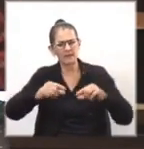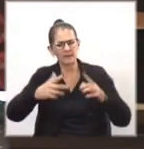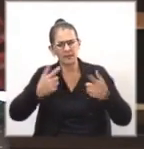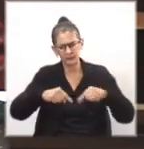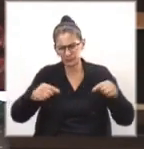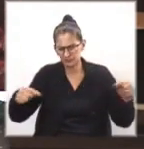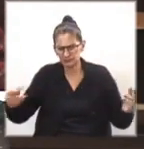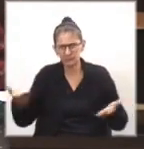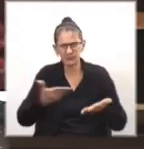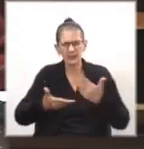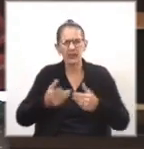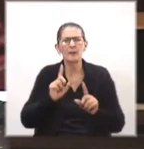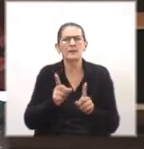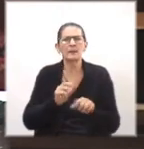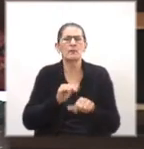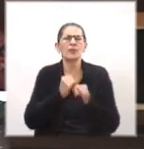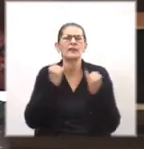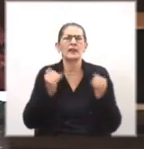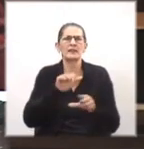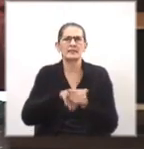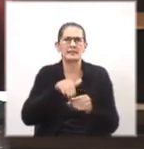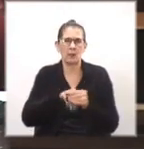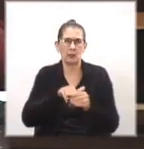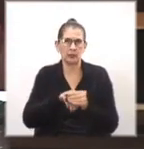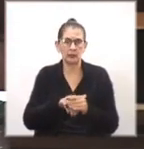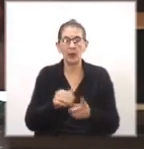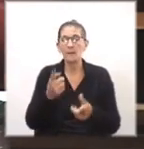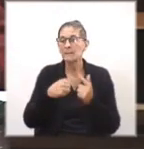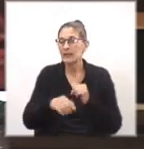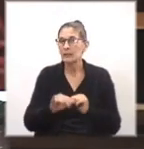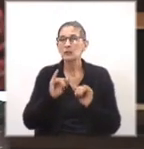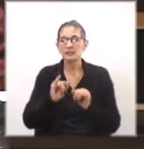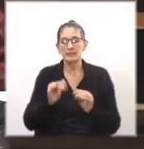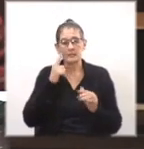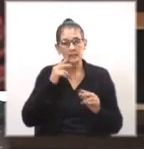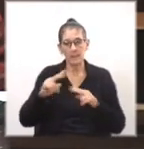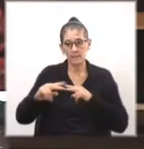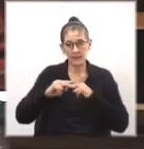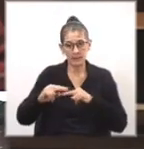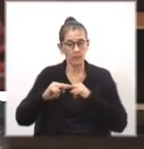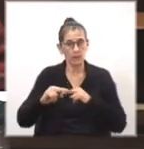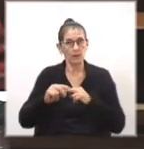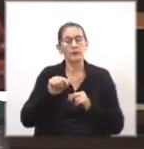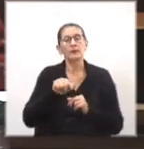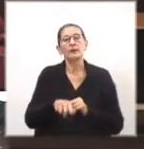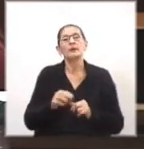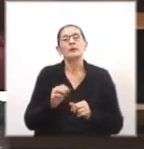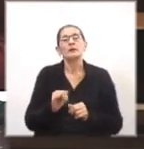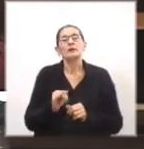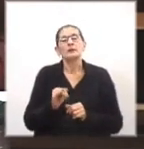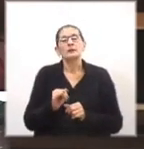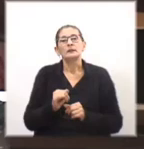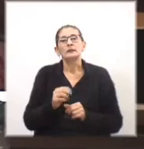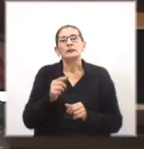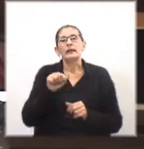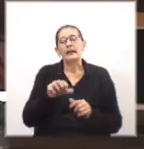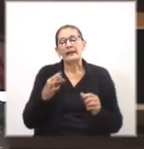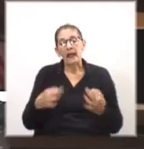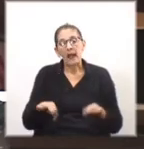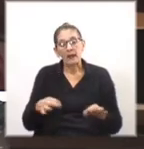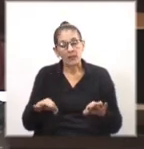estaba votando en la plenaria. Pero simultáneamente con esto, señor presidente, en